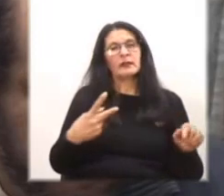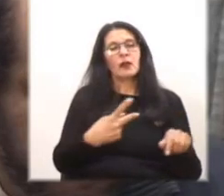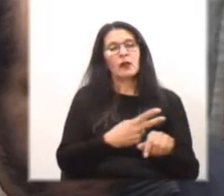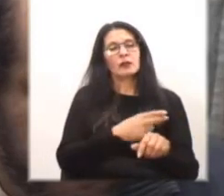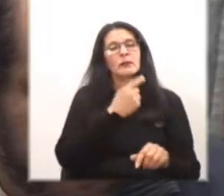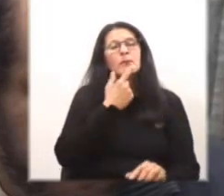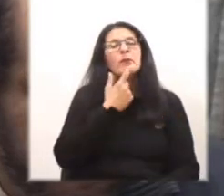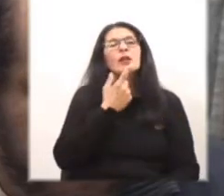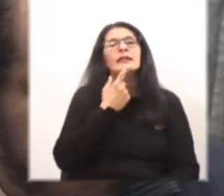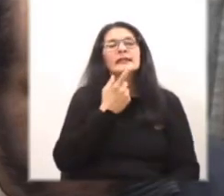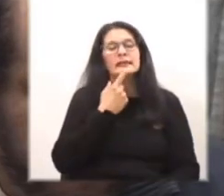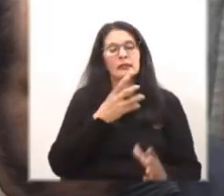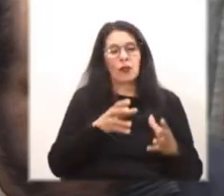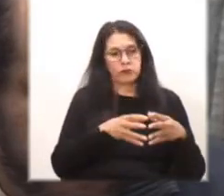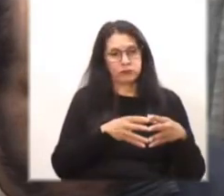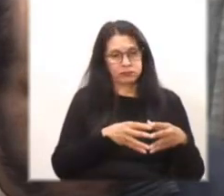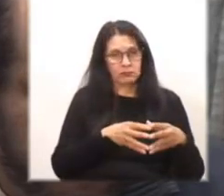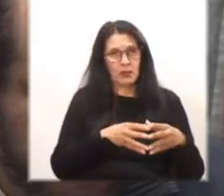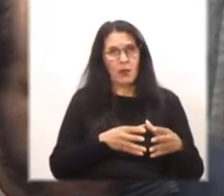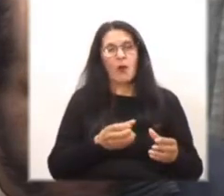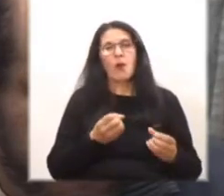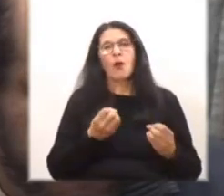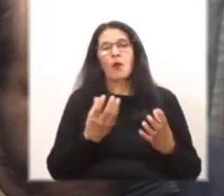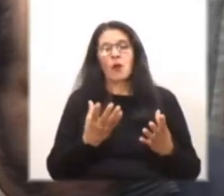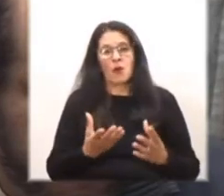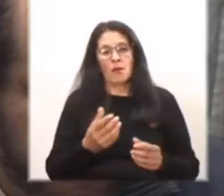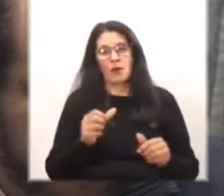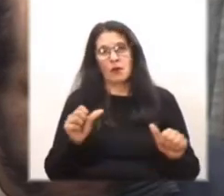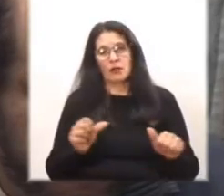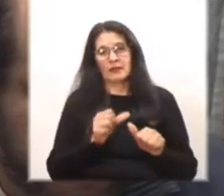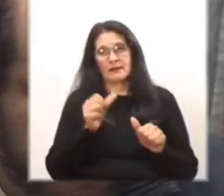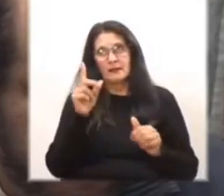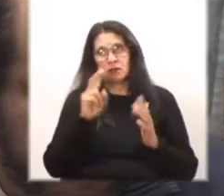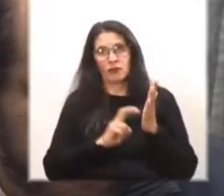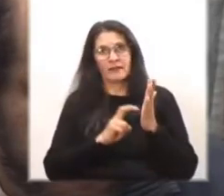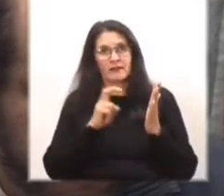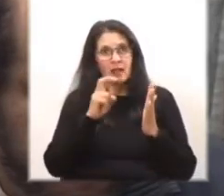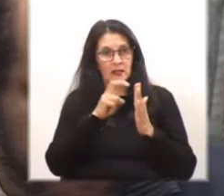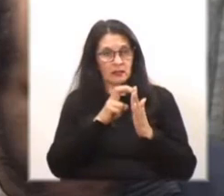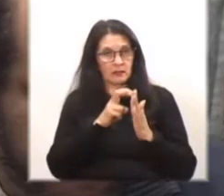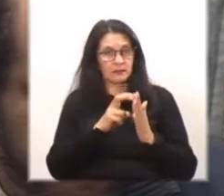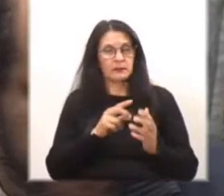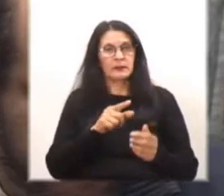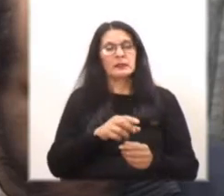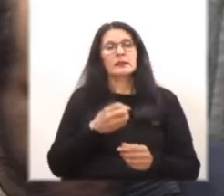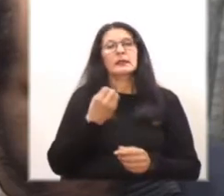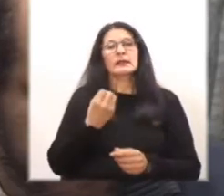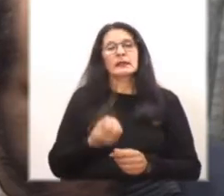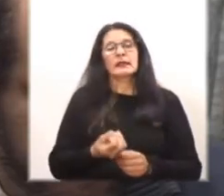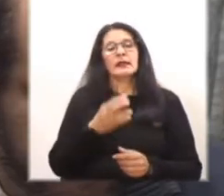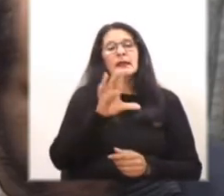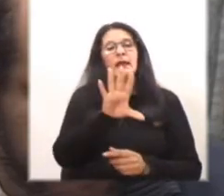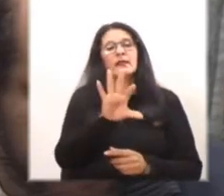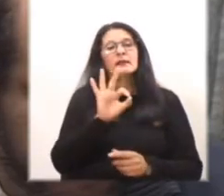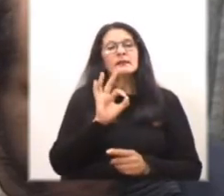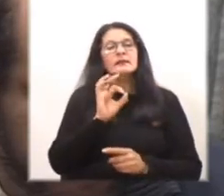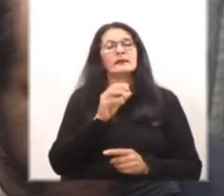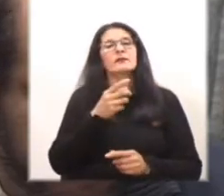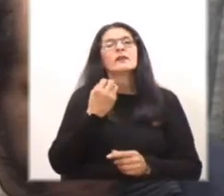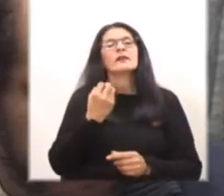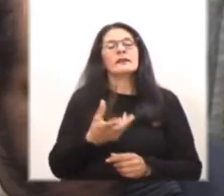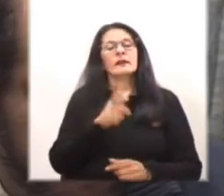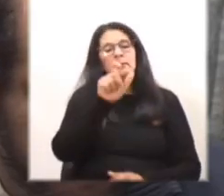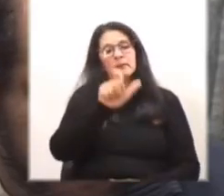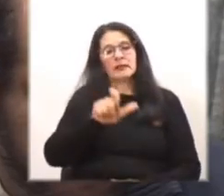político partidario, como la que se dieron en Salto Grande, que las designaciones de personal de